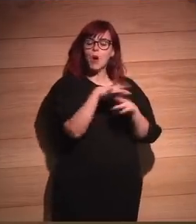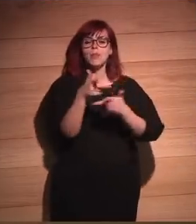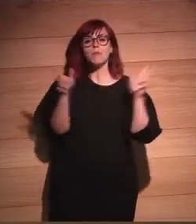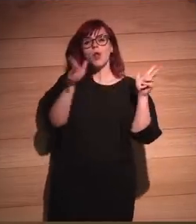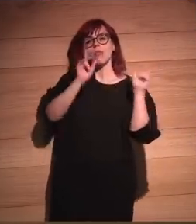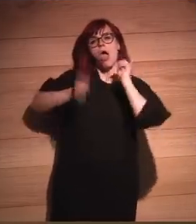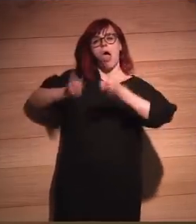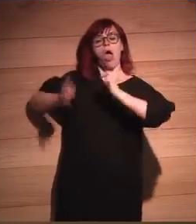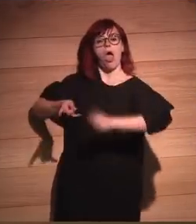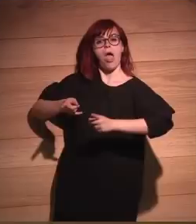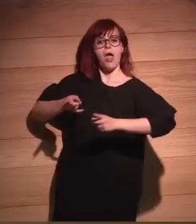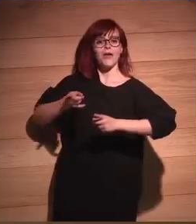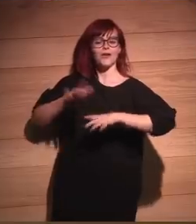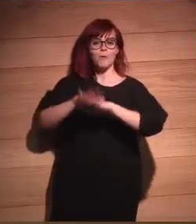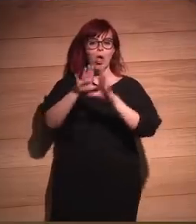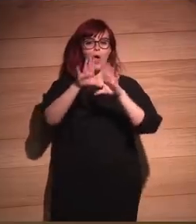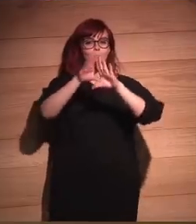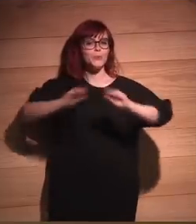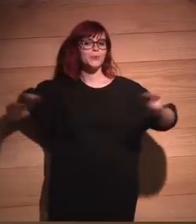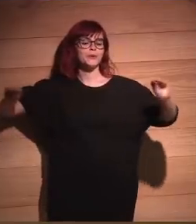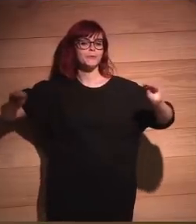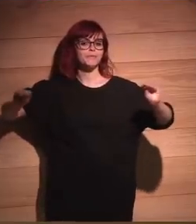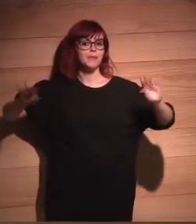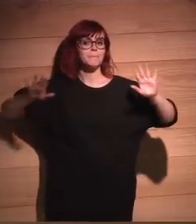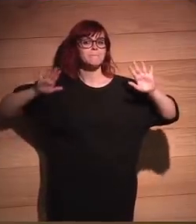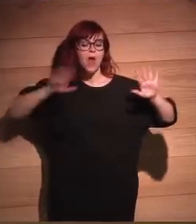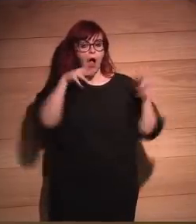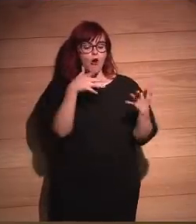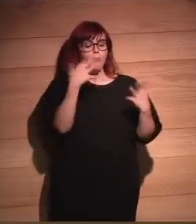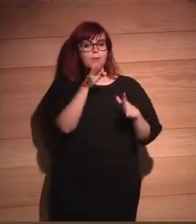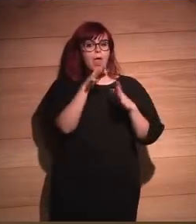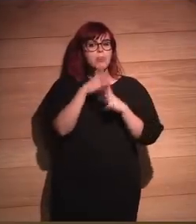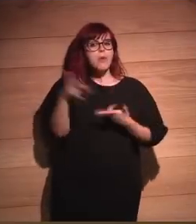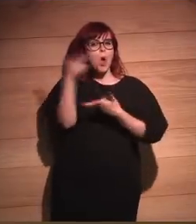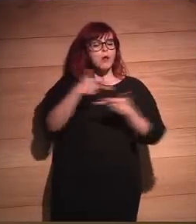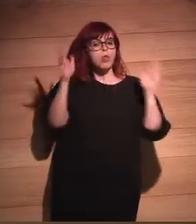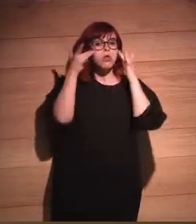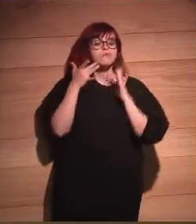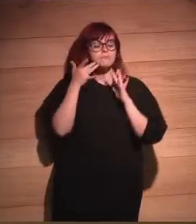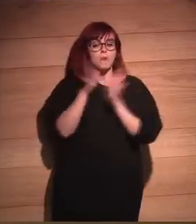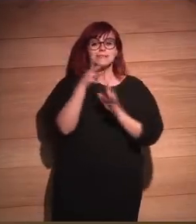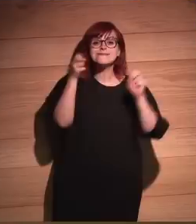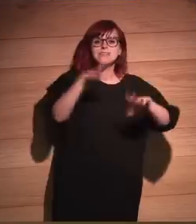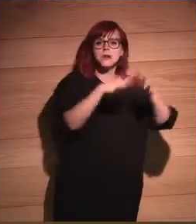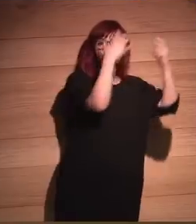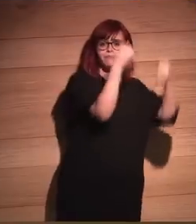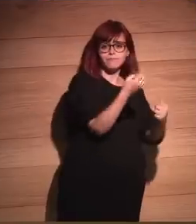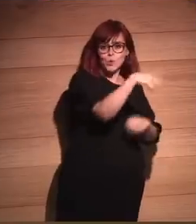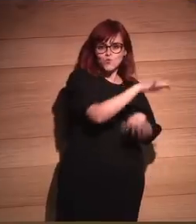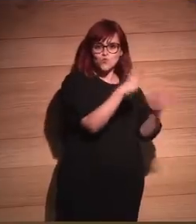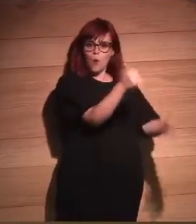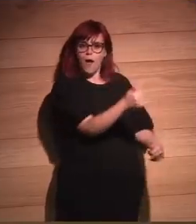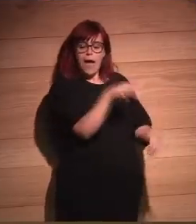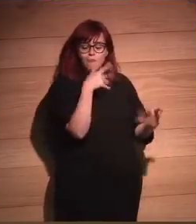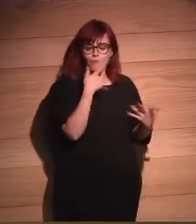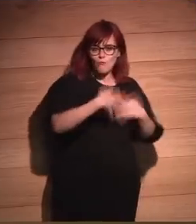para, término en sentido literal, fundamentarla y para sostenerla. Pues yo creo que no. Y prueba de ello es lo que estamos